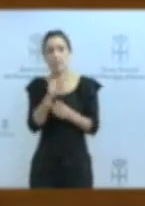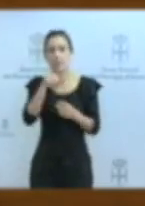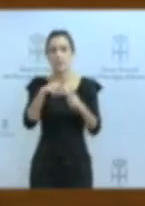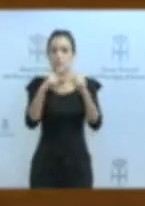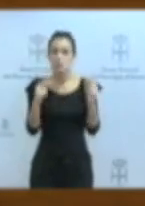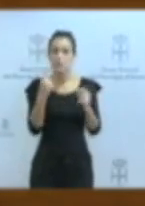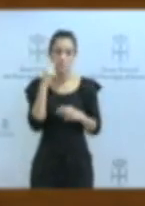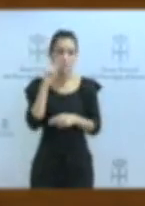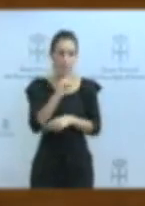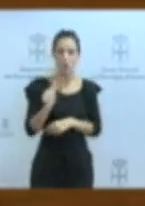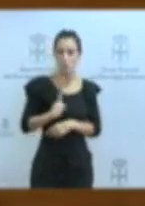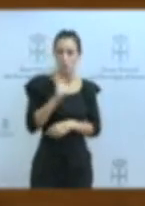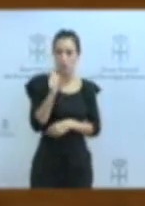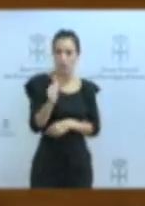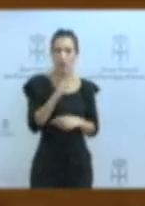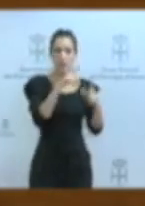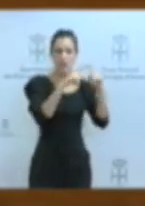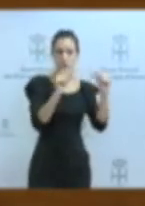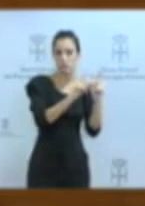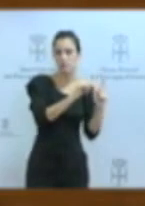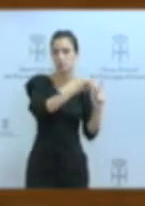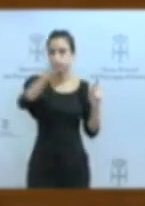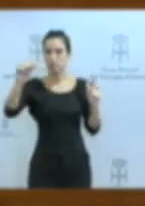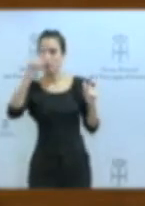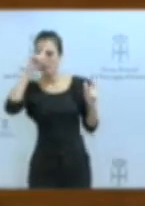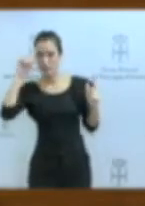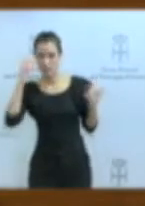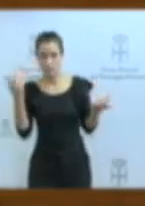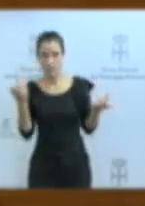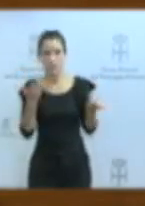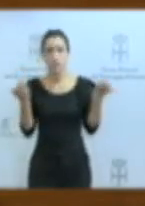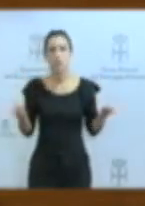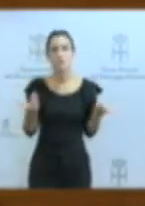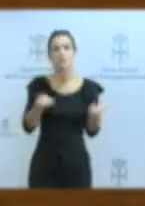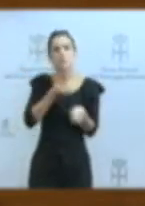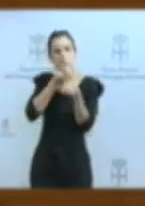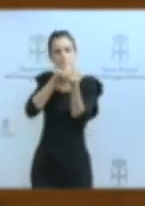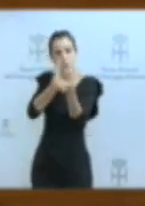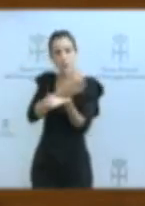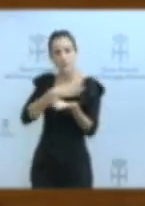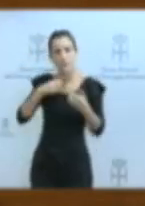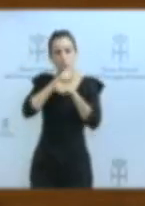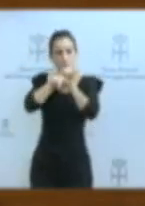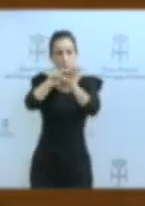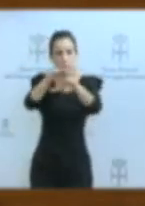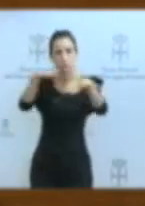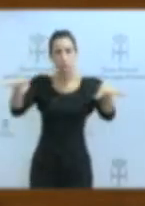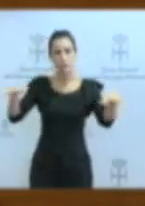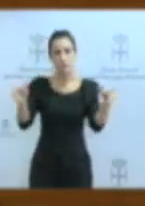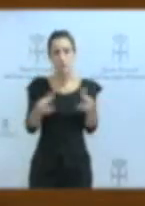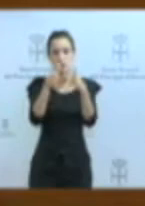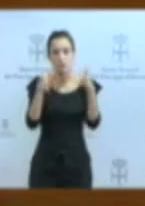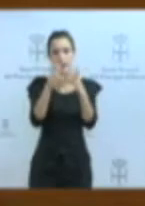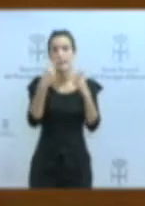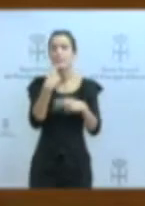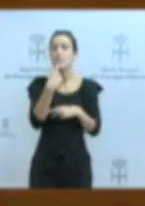De manera que ese mensaje que se pretende proyectar a la sociedad de solo hay conexión si el Gobierno del Principado